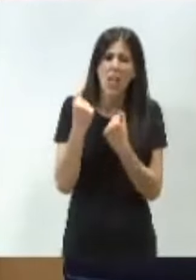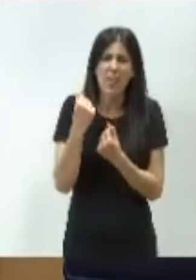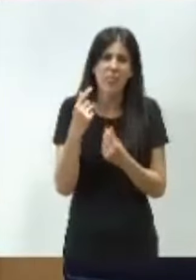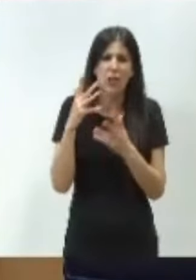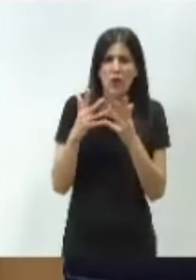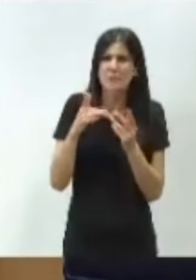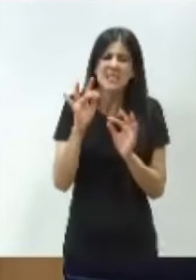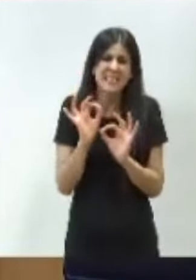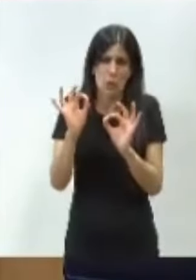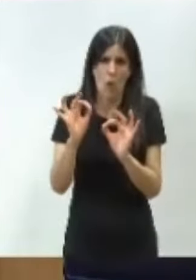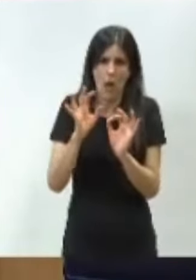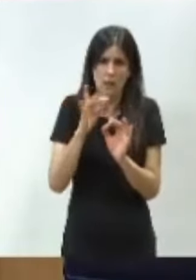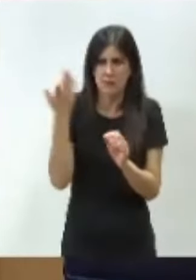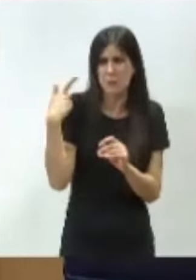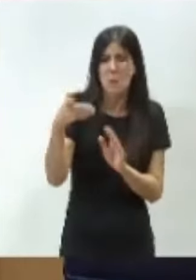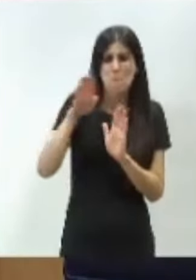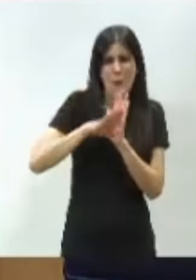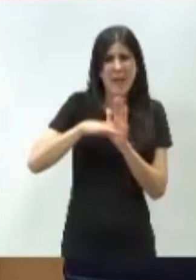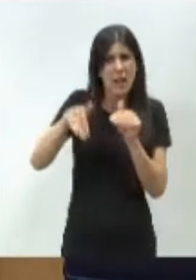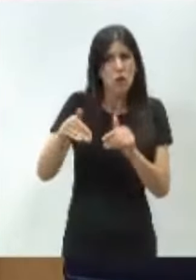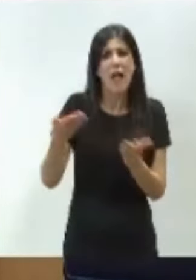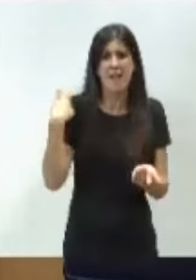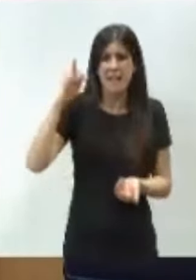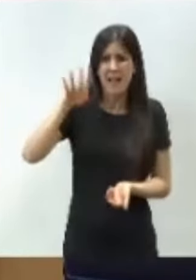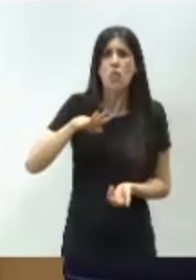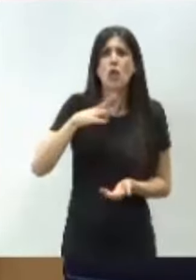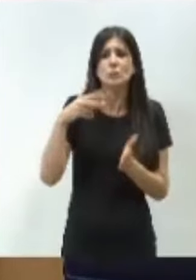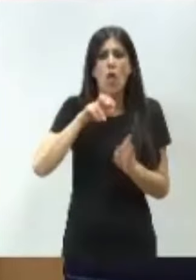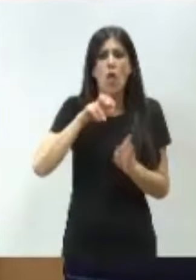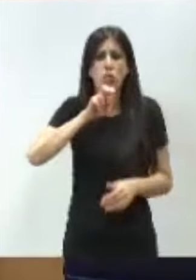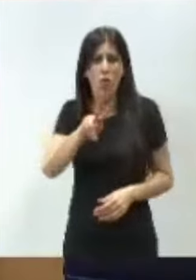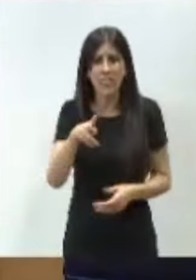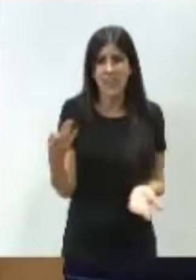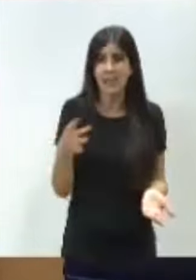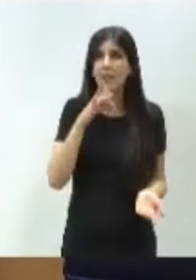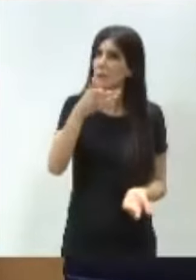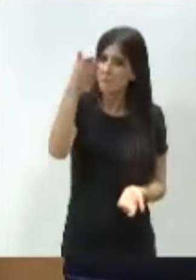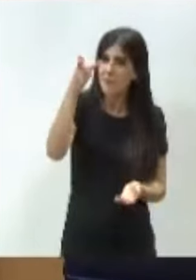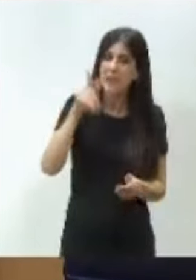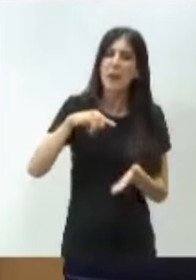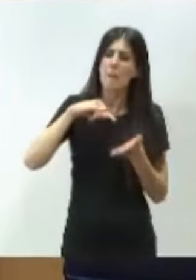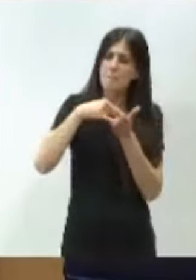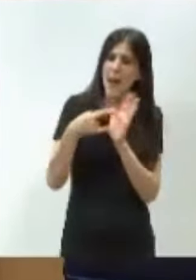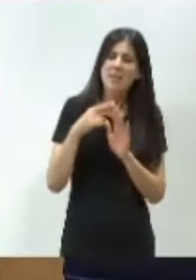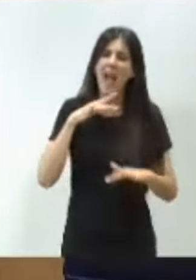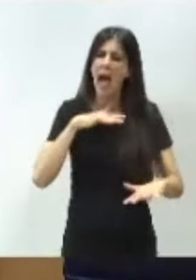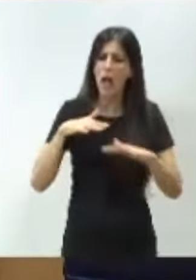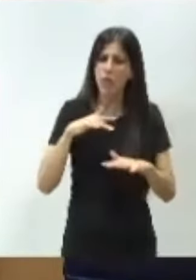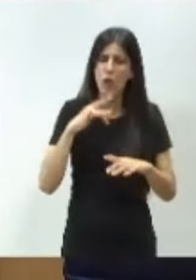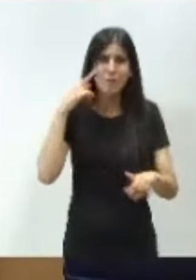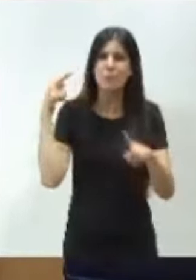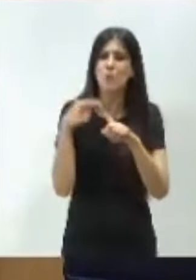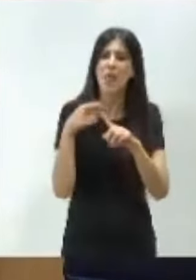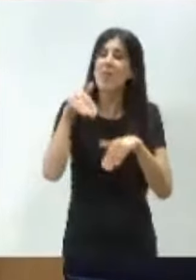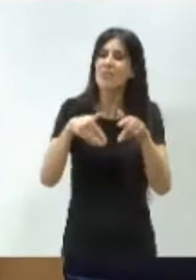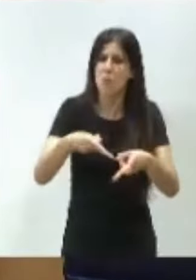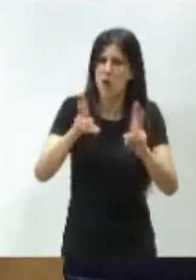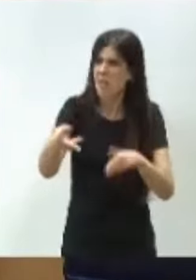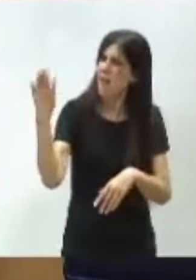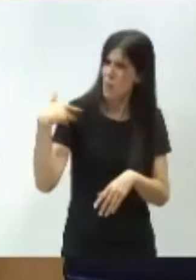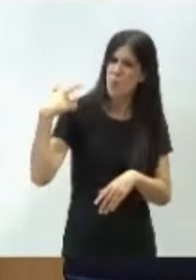era su programa electoral en 2012 en Cataluña, hablemos de financiación singular para Cataluña. O hablemos del Plan de Acción por la Democracia. Si ustedes lo apoyaron